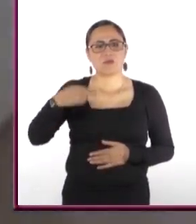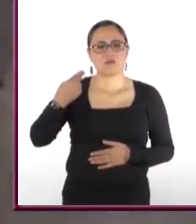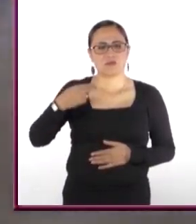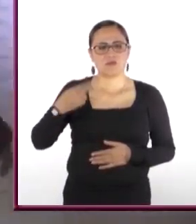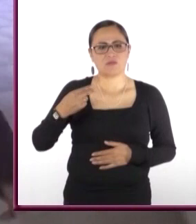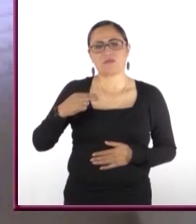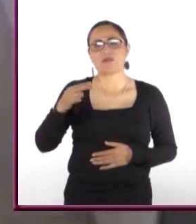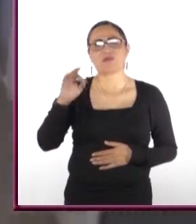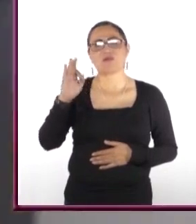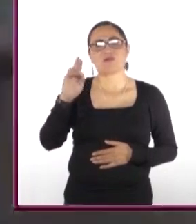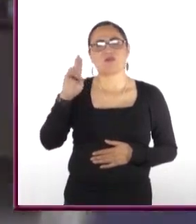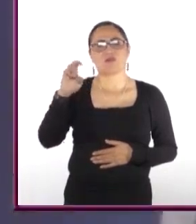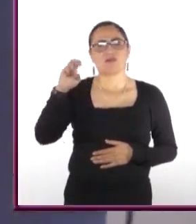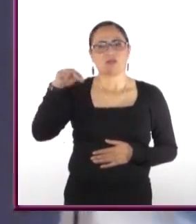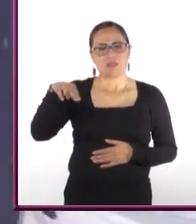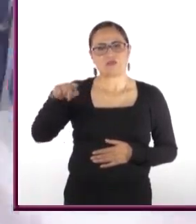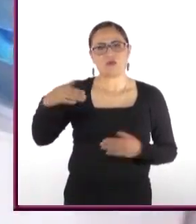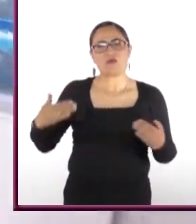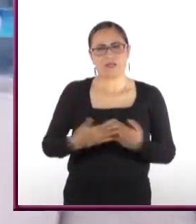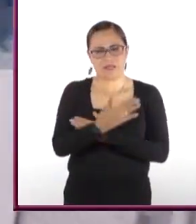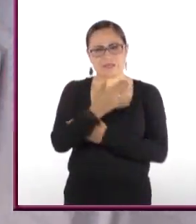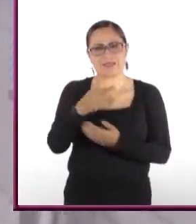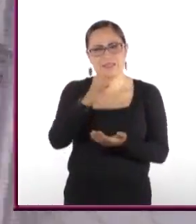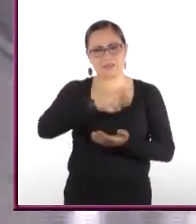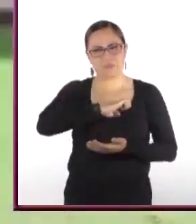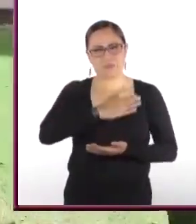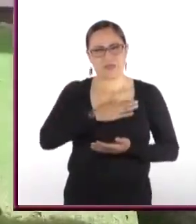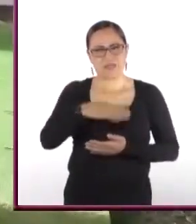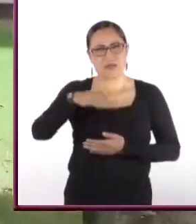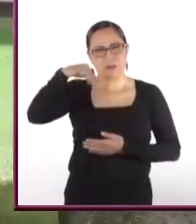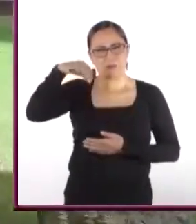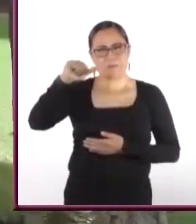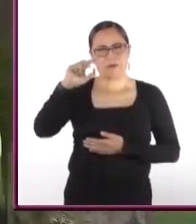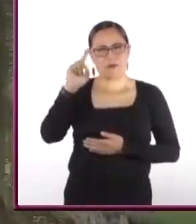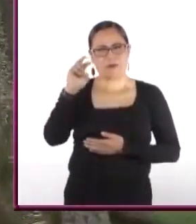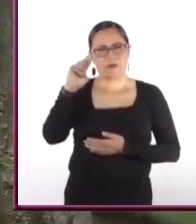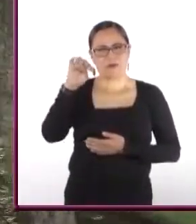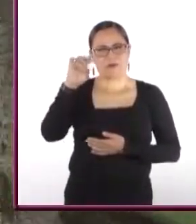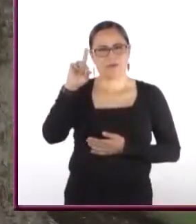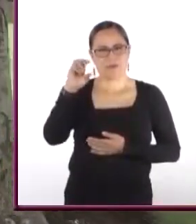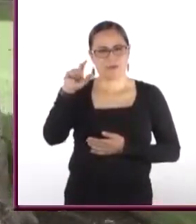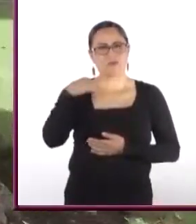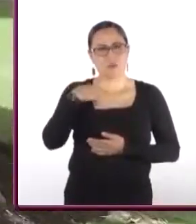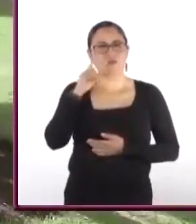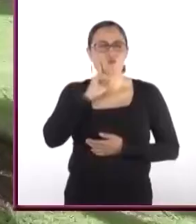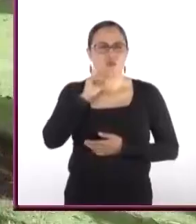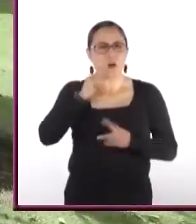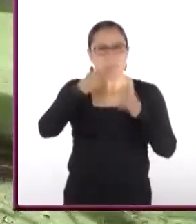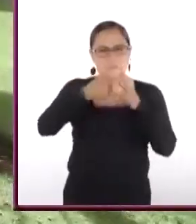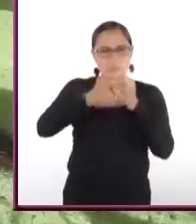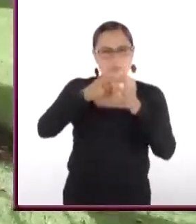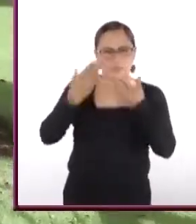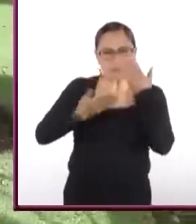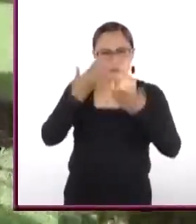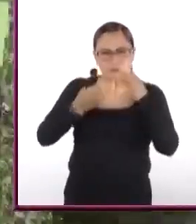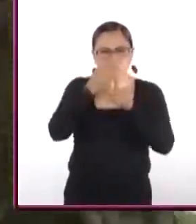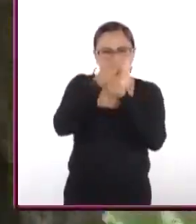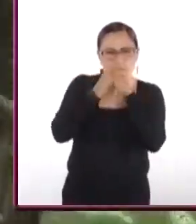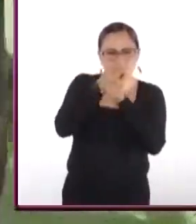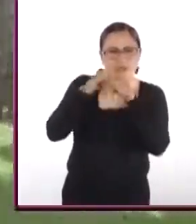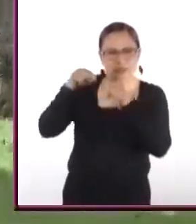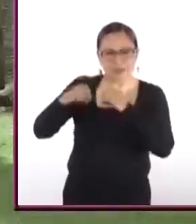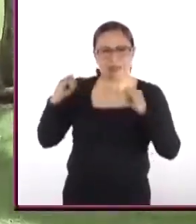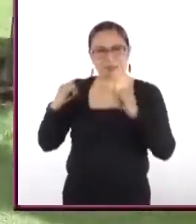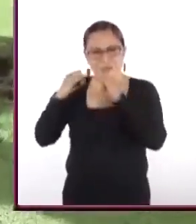Me llamo Fuensanta Aroca y nací en Madrid. Soy matemática, soy investigadora en